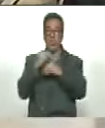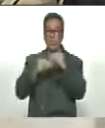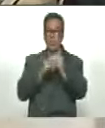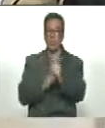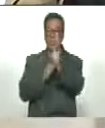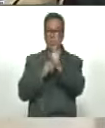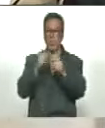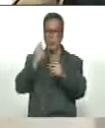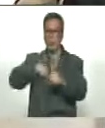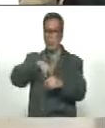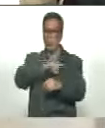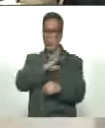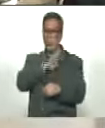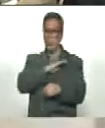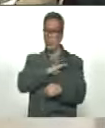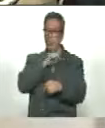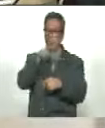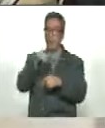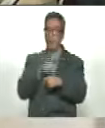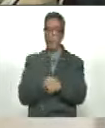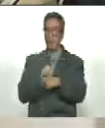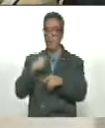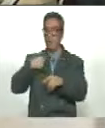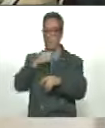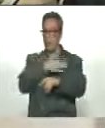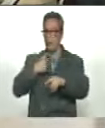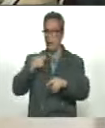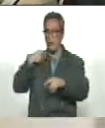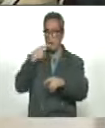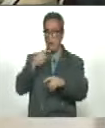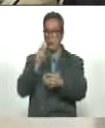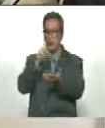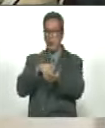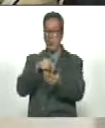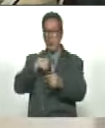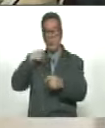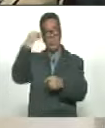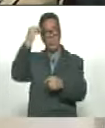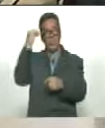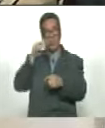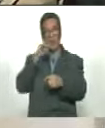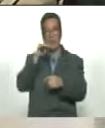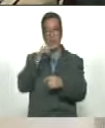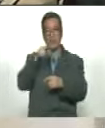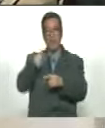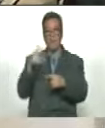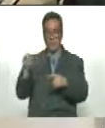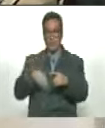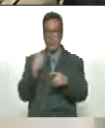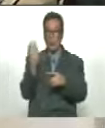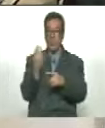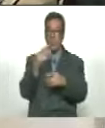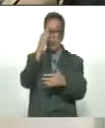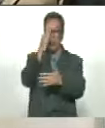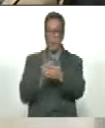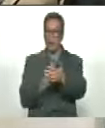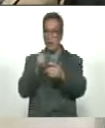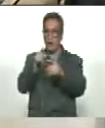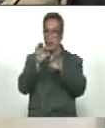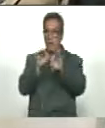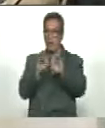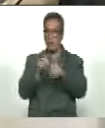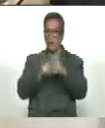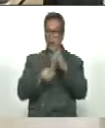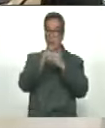los diputados, que somos nosotros mismos los destinatarios. Por eso hubiera querido que el presidente hubiera estado, pero creo que la información le va a llegar. Cuando dividimos la partida específica